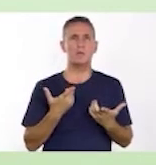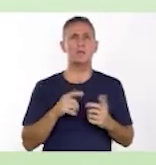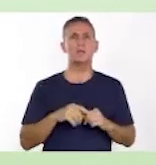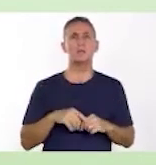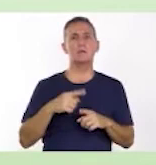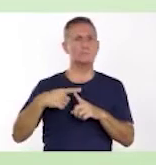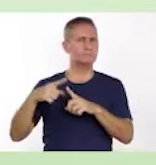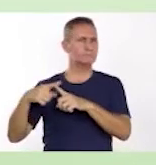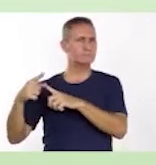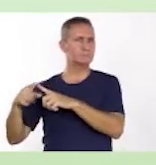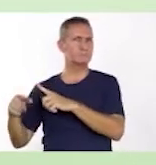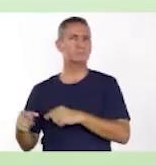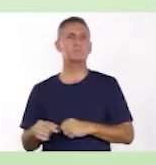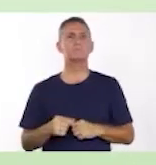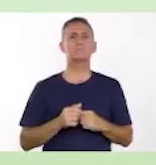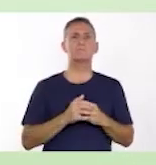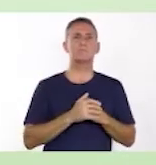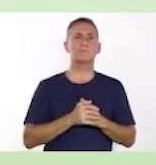posteriores ediciones,